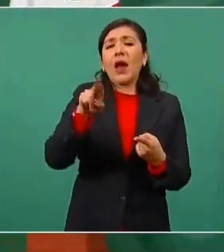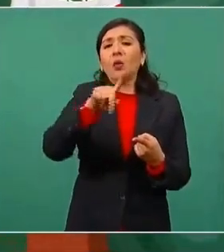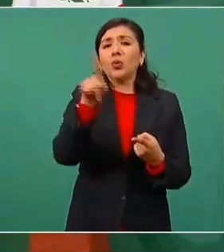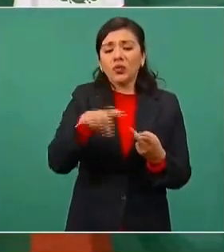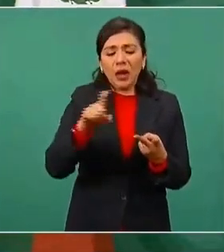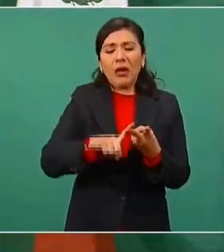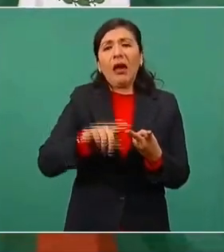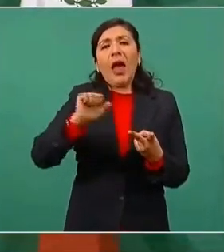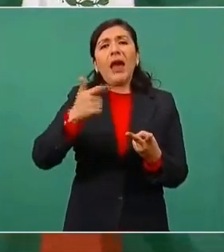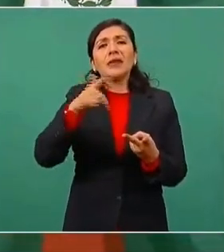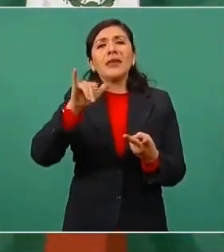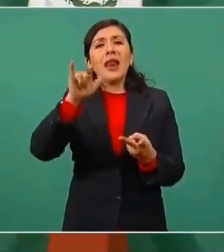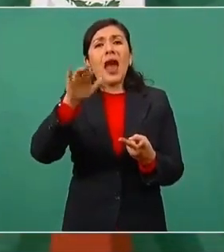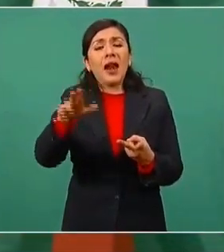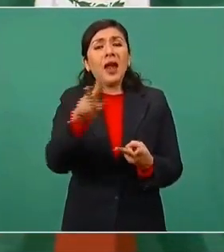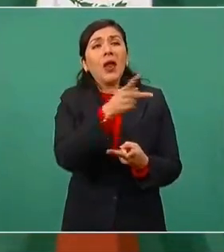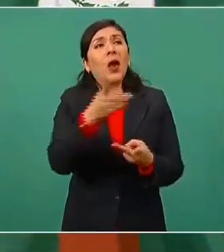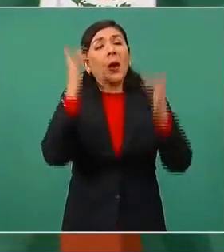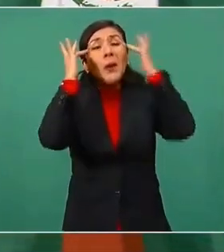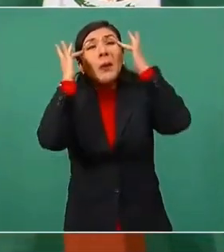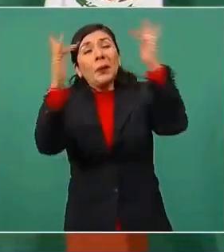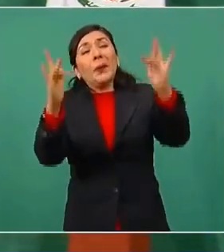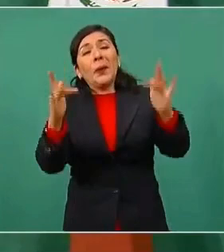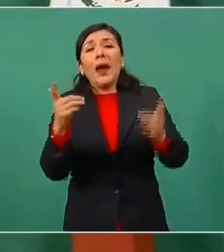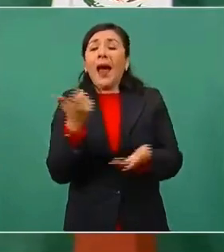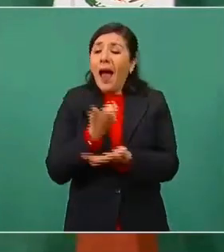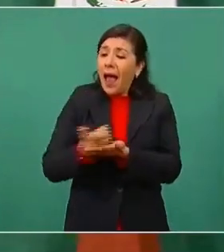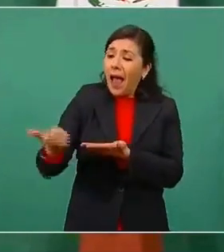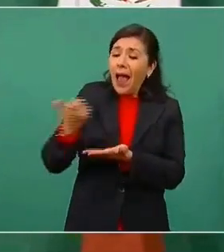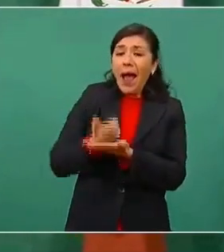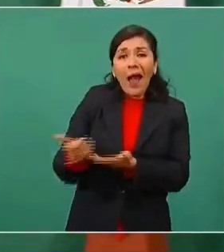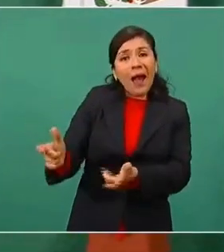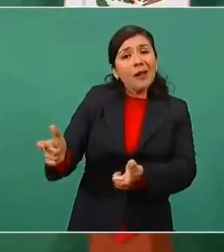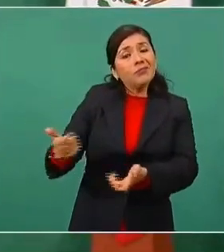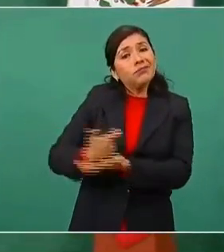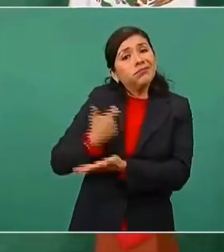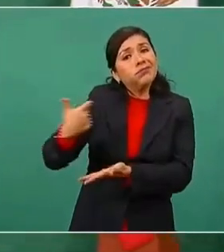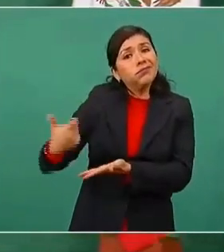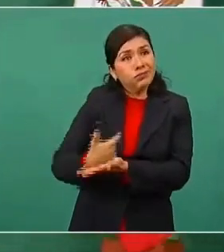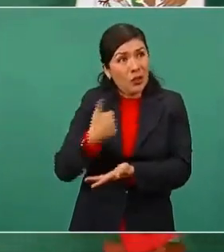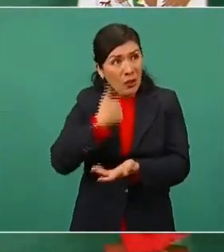10,000 millones de pesos de publicidad a medios de información